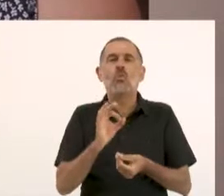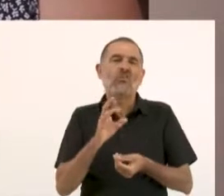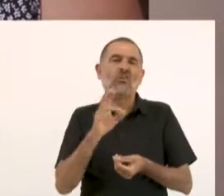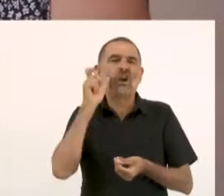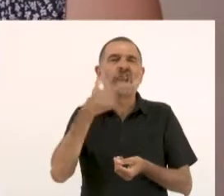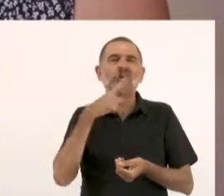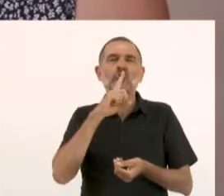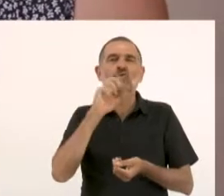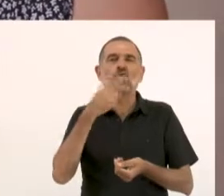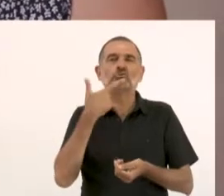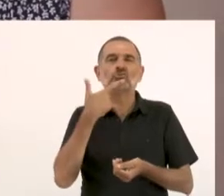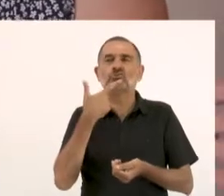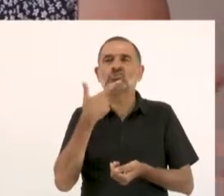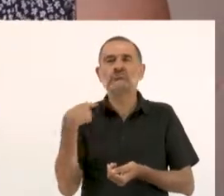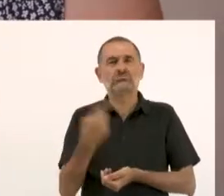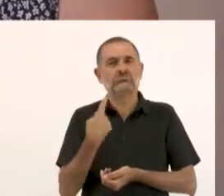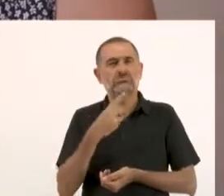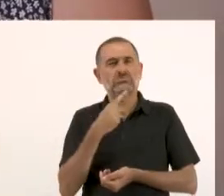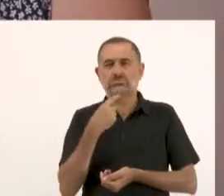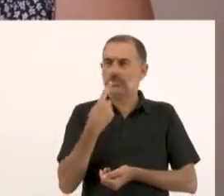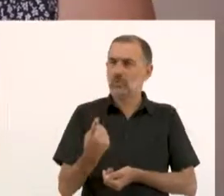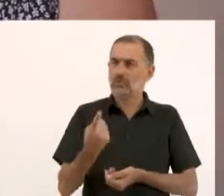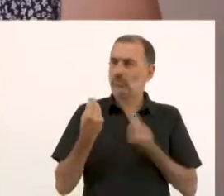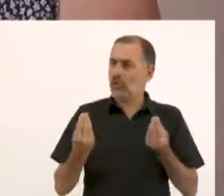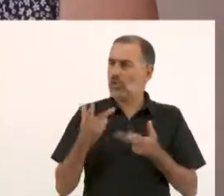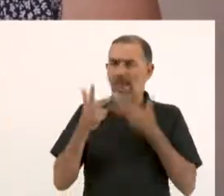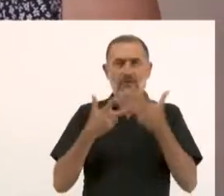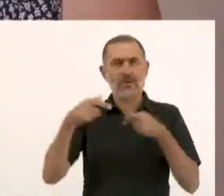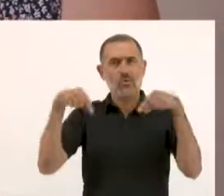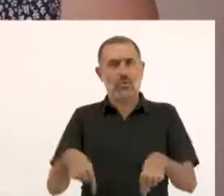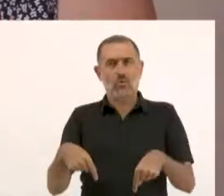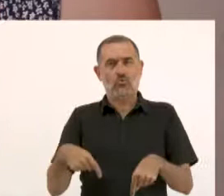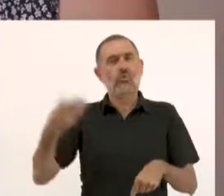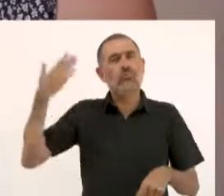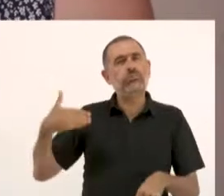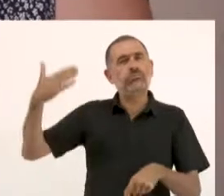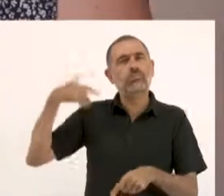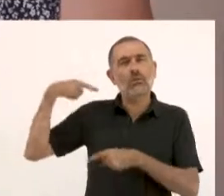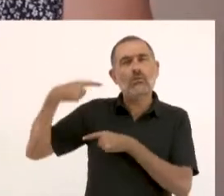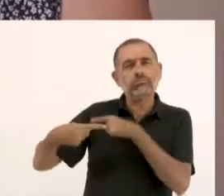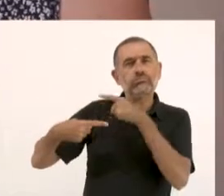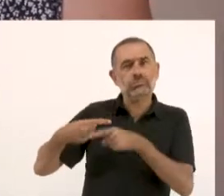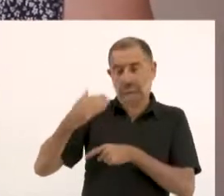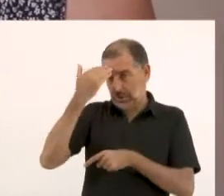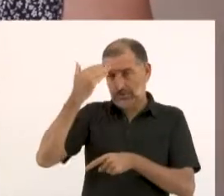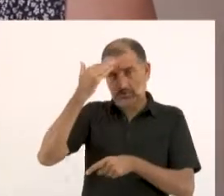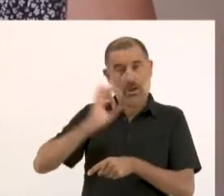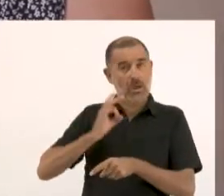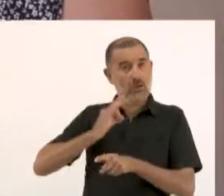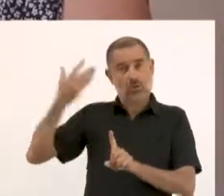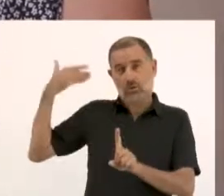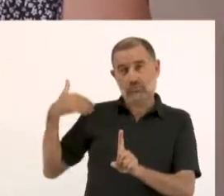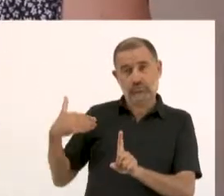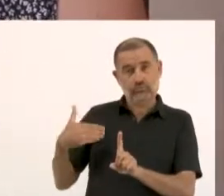de estos restos hoy, ¿sí? Después de 15 años de trabajo, el programa viene trabajando desde el 2005 acá en la